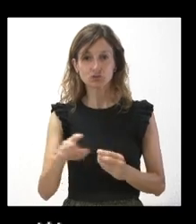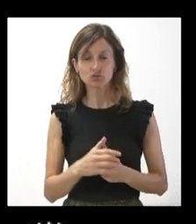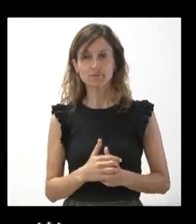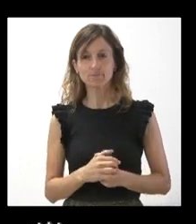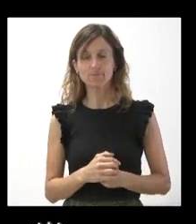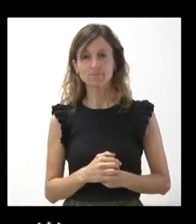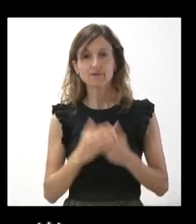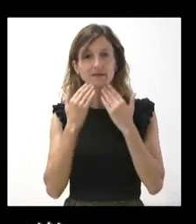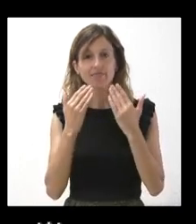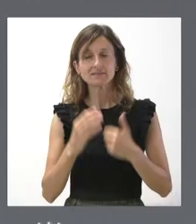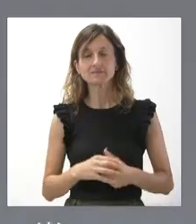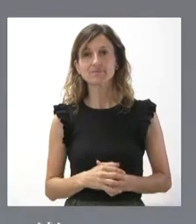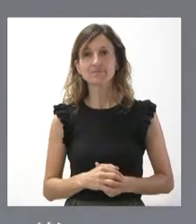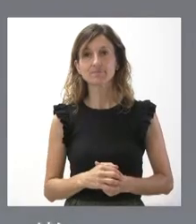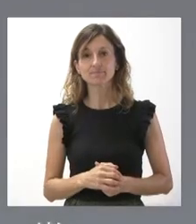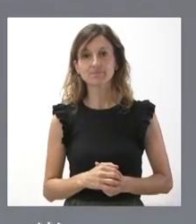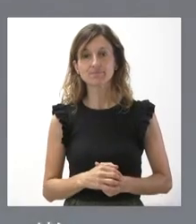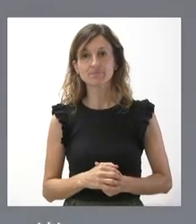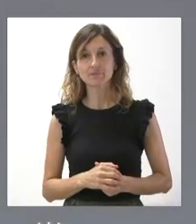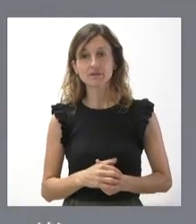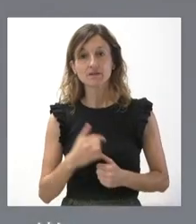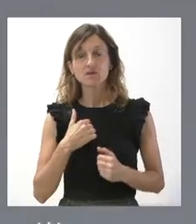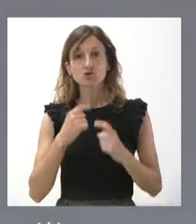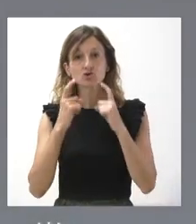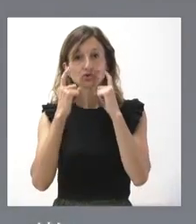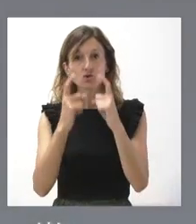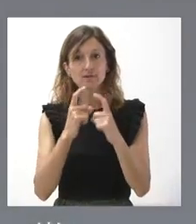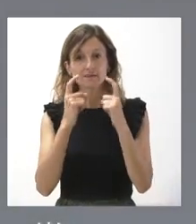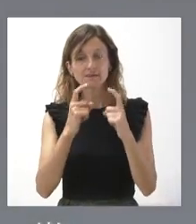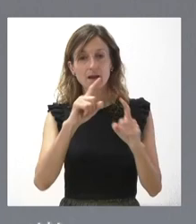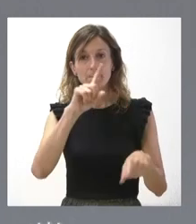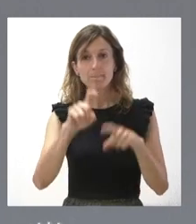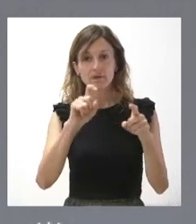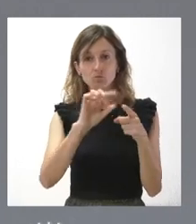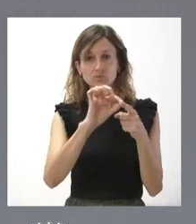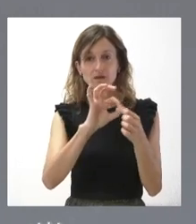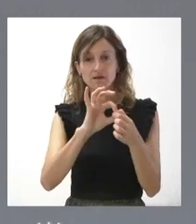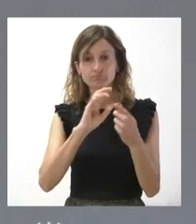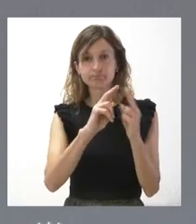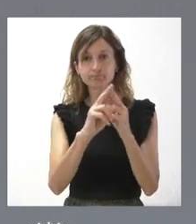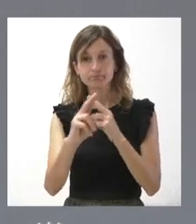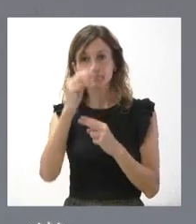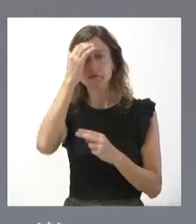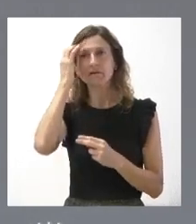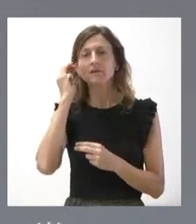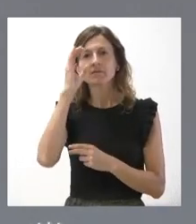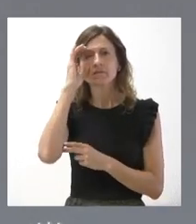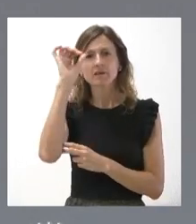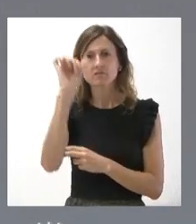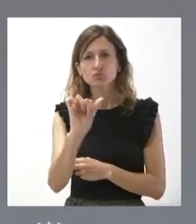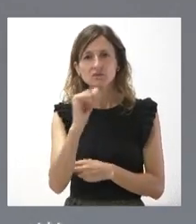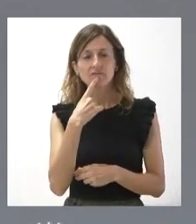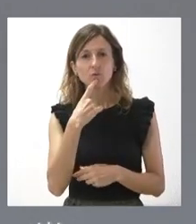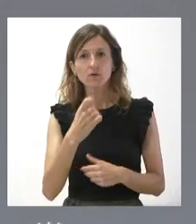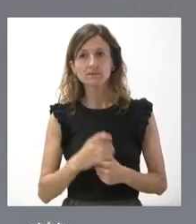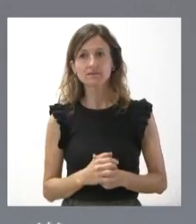está eso. Muchas gracias. Bueno, voy a intentar contestarle a las preguntas, pero le he escuchado con bastante